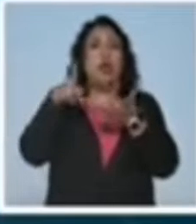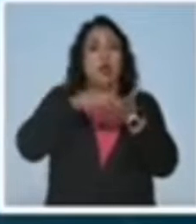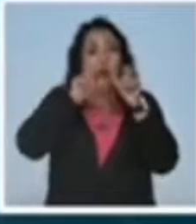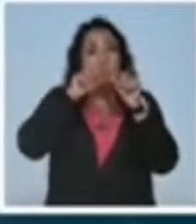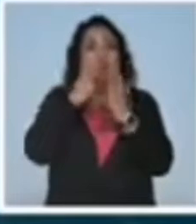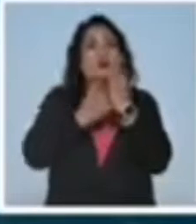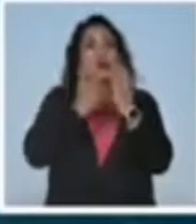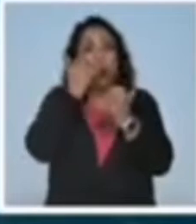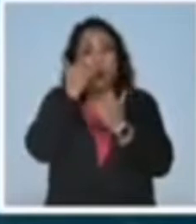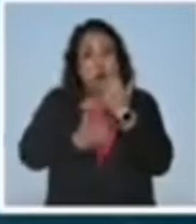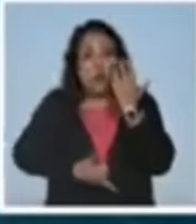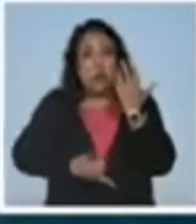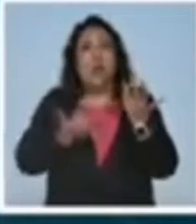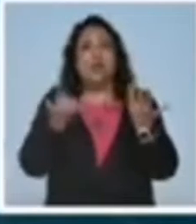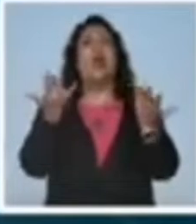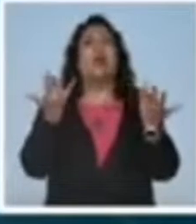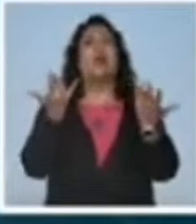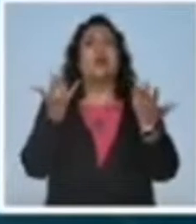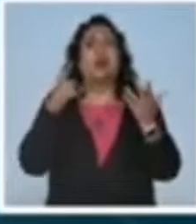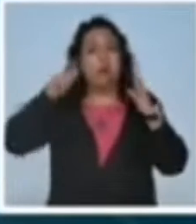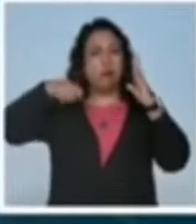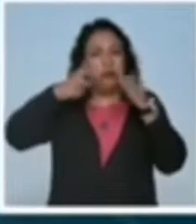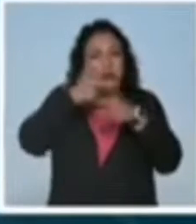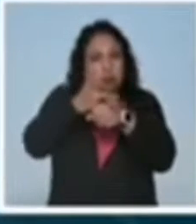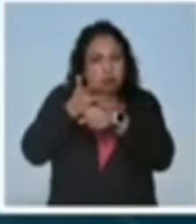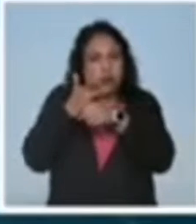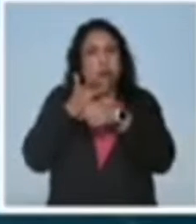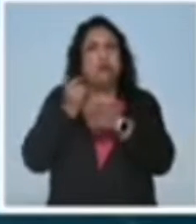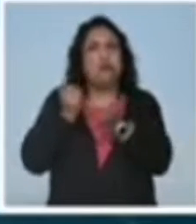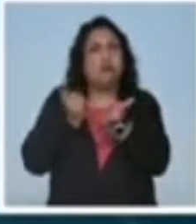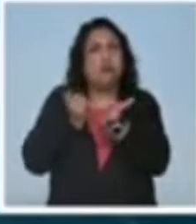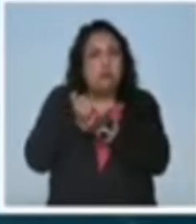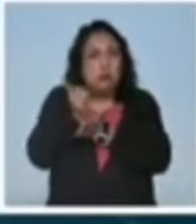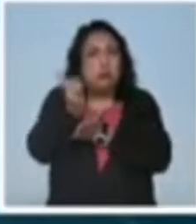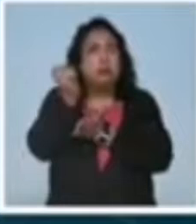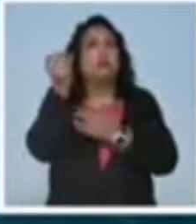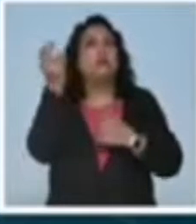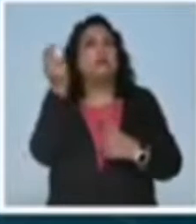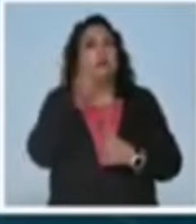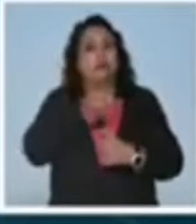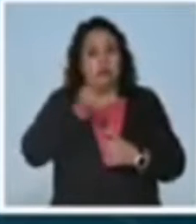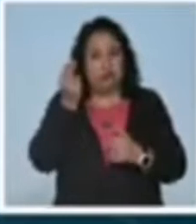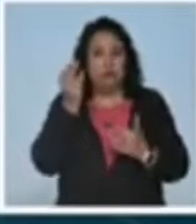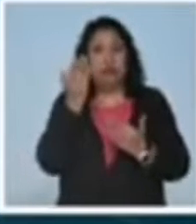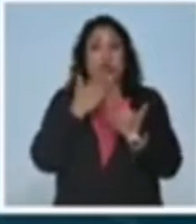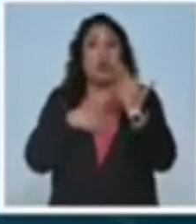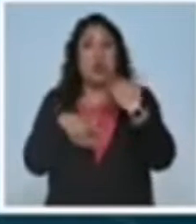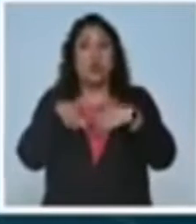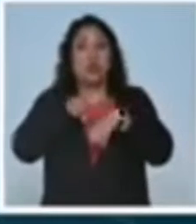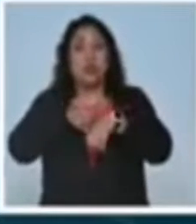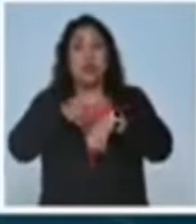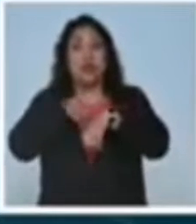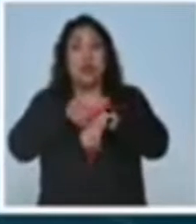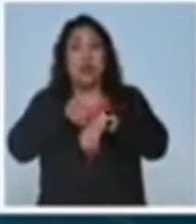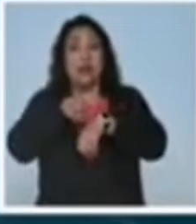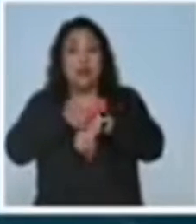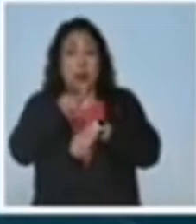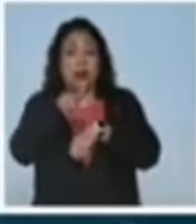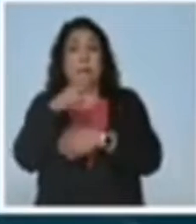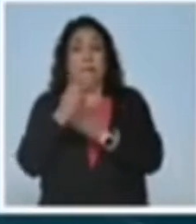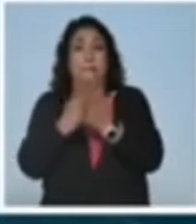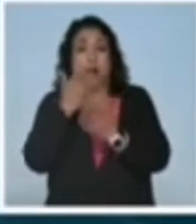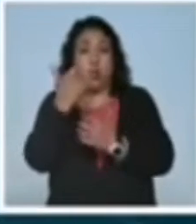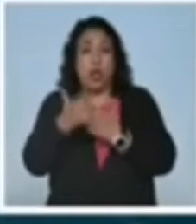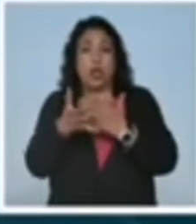mismo proyecto, la velocidad de un rodaje y las decisiones que se tenían que tomar todos los días en beneficio del